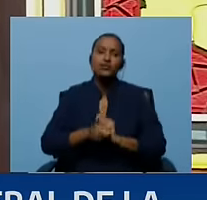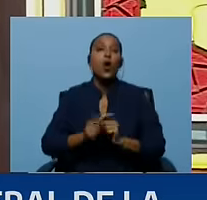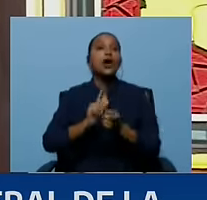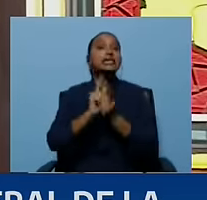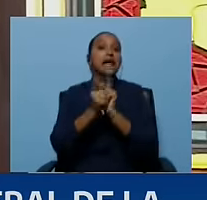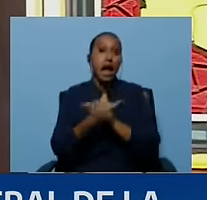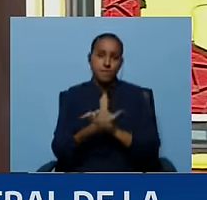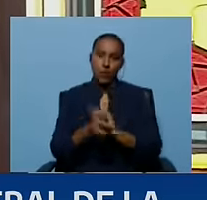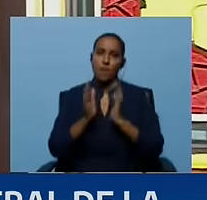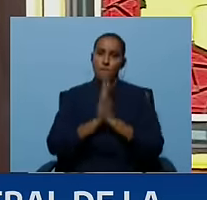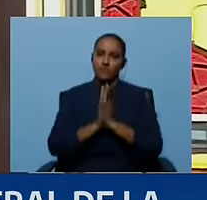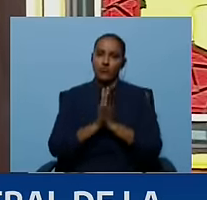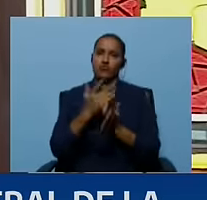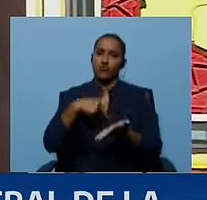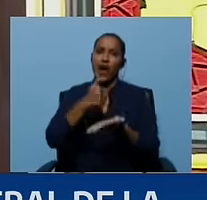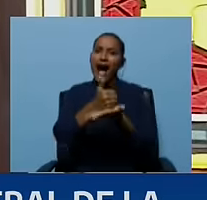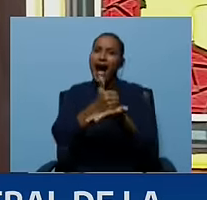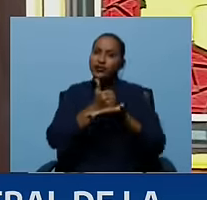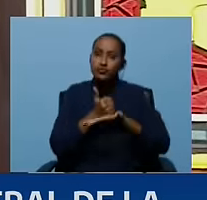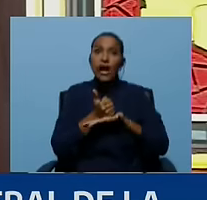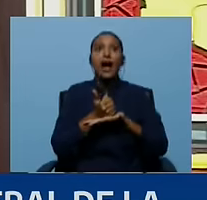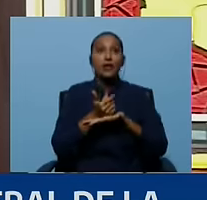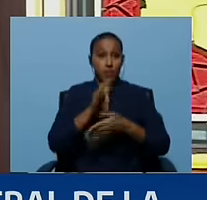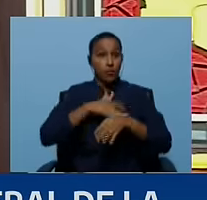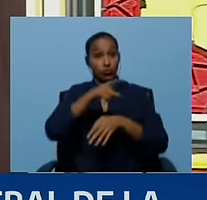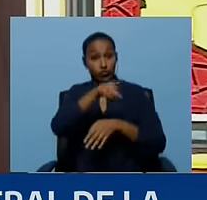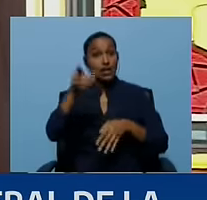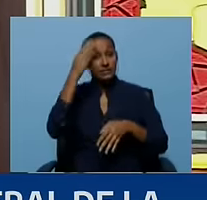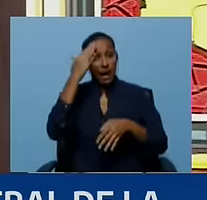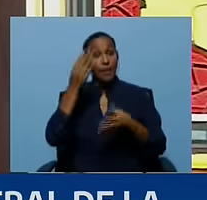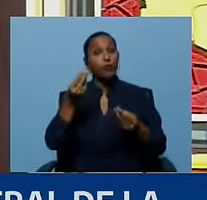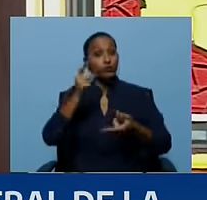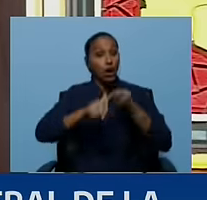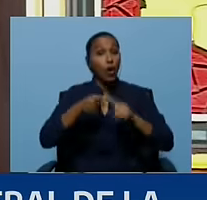ustedes. Ustedes saben muchas de las cosas que hay que hacer en la educación.